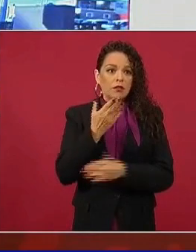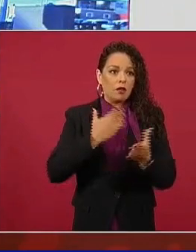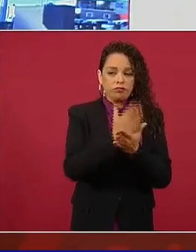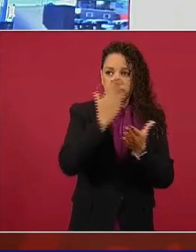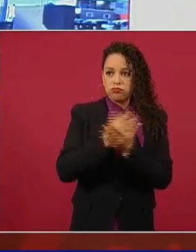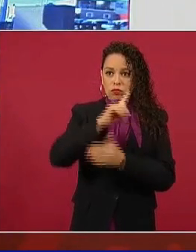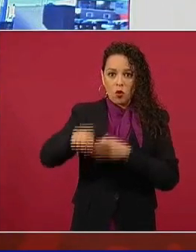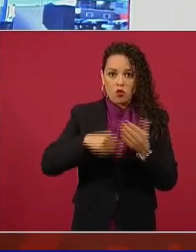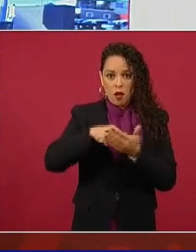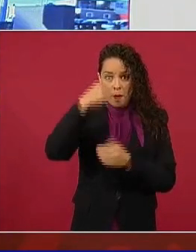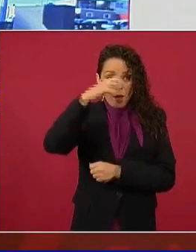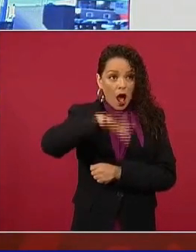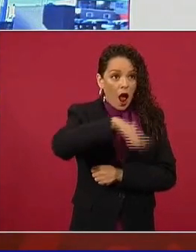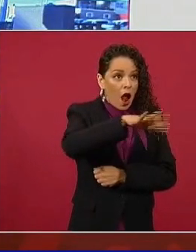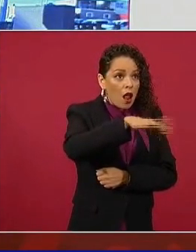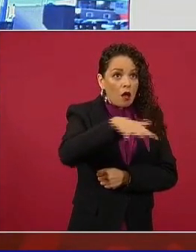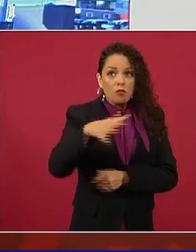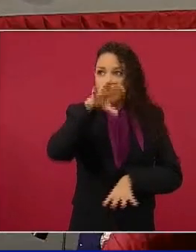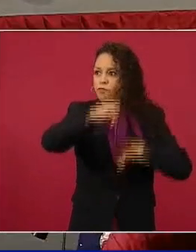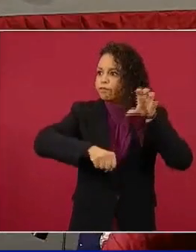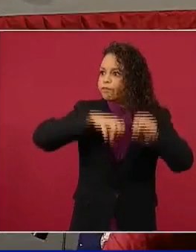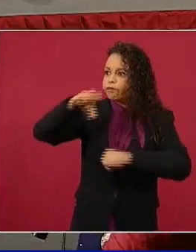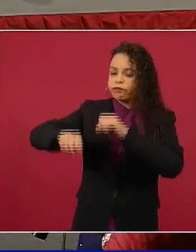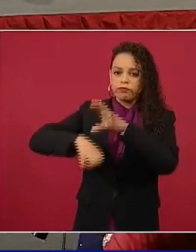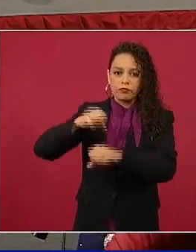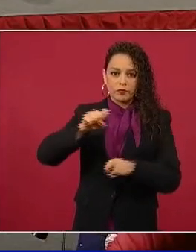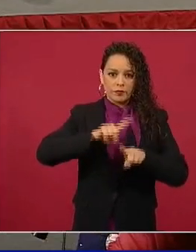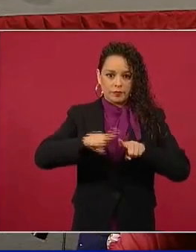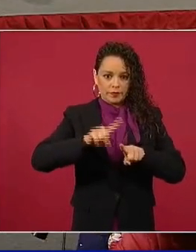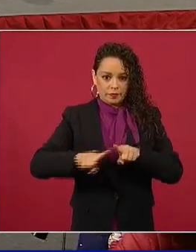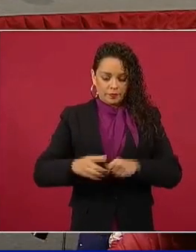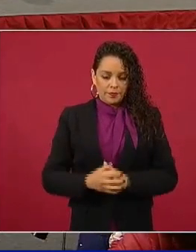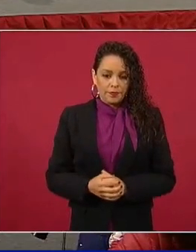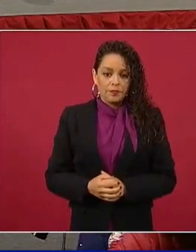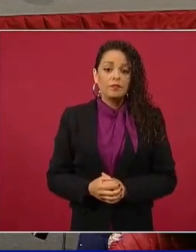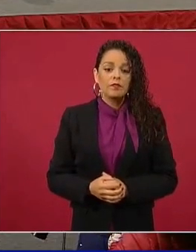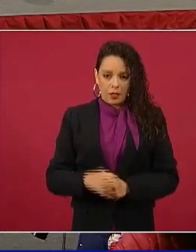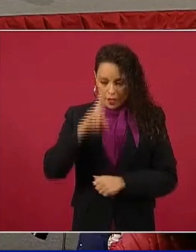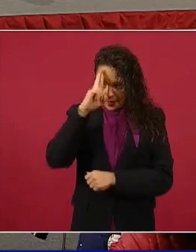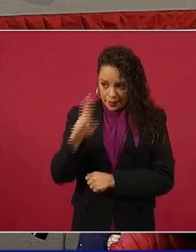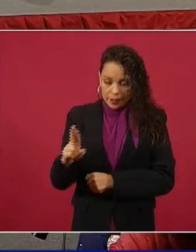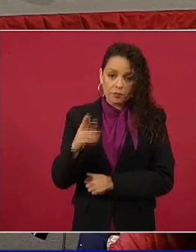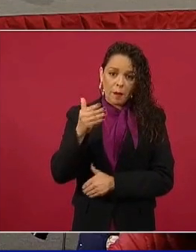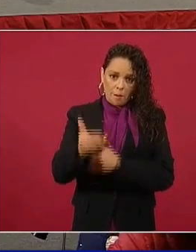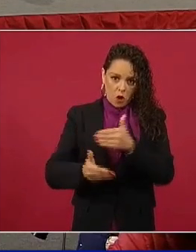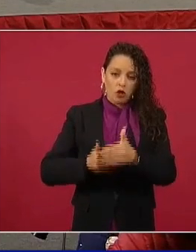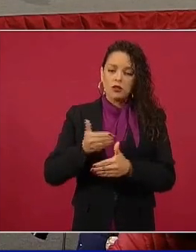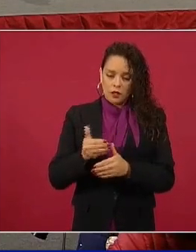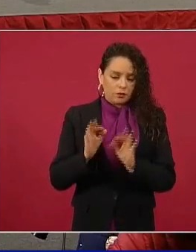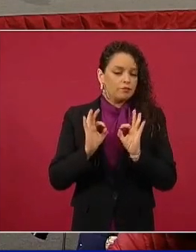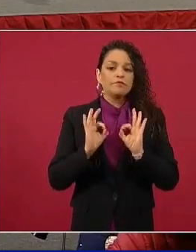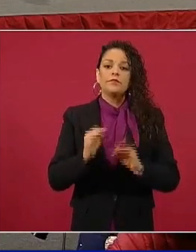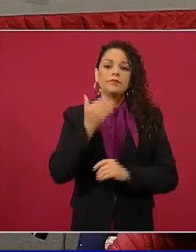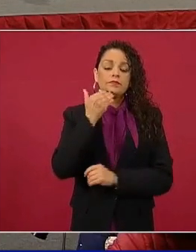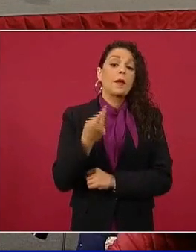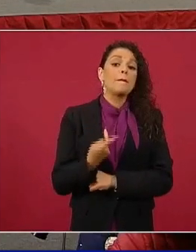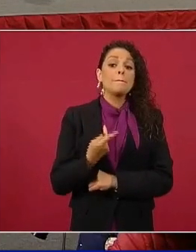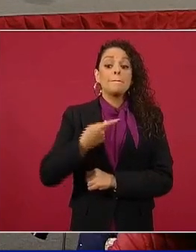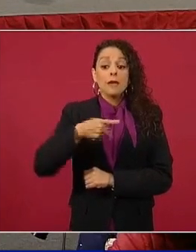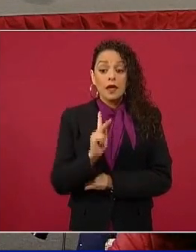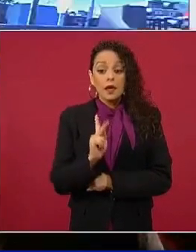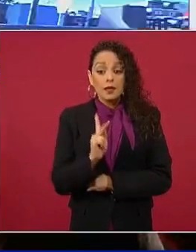comentar en este momento respetando siempre la secrecía y el debido proceso pero con la posibilidad